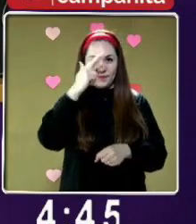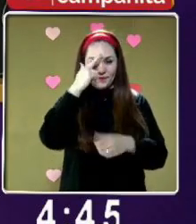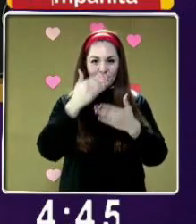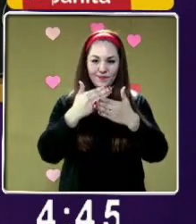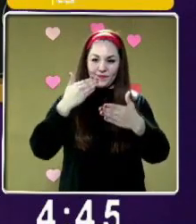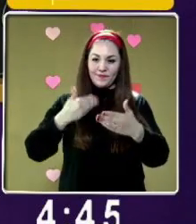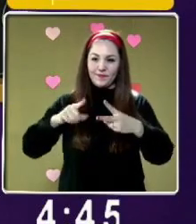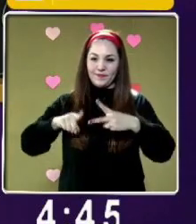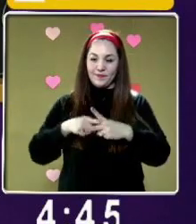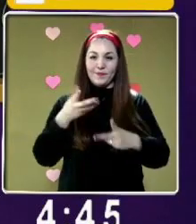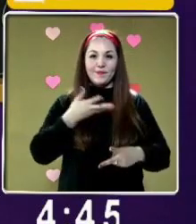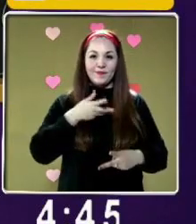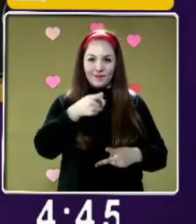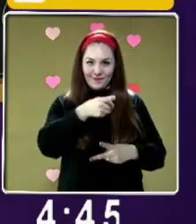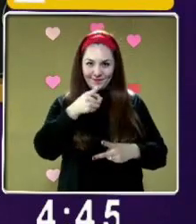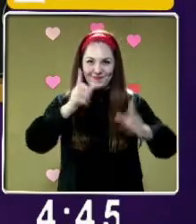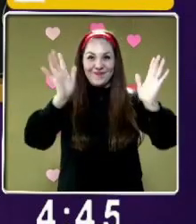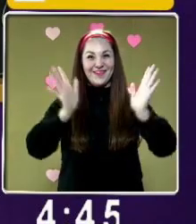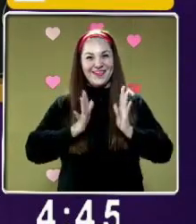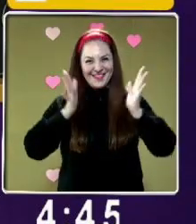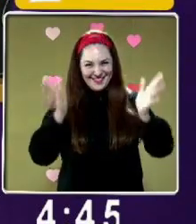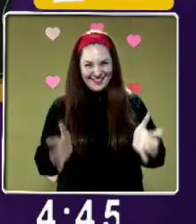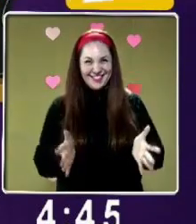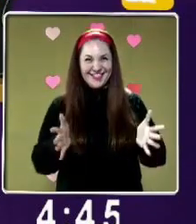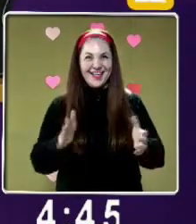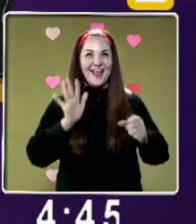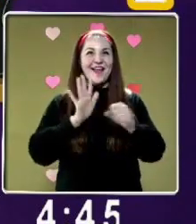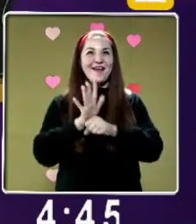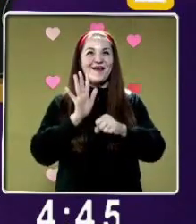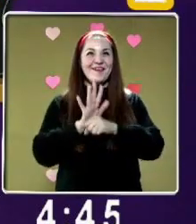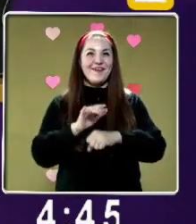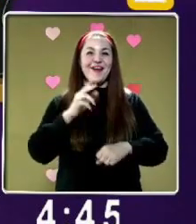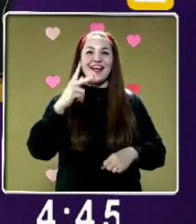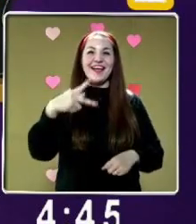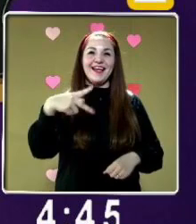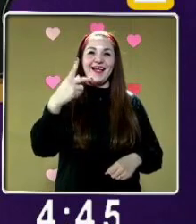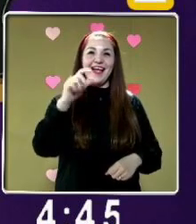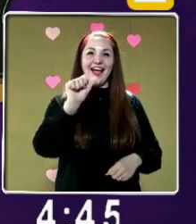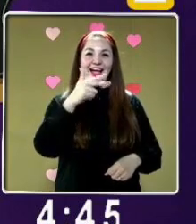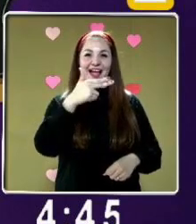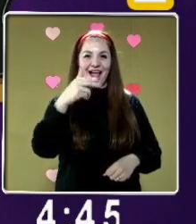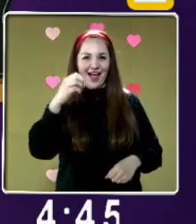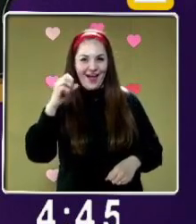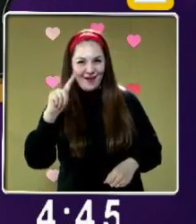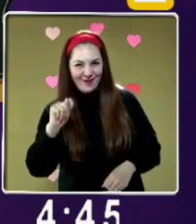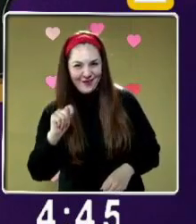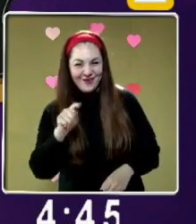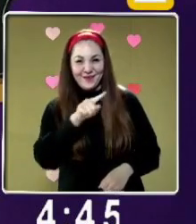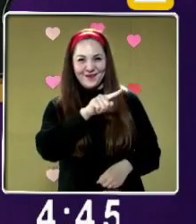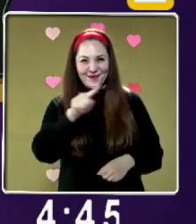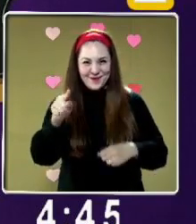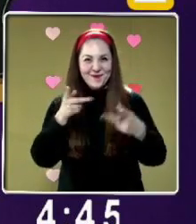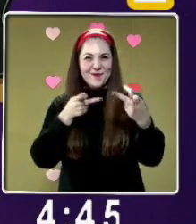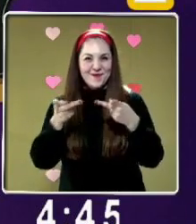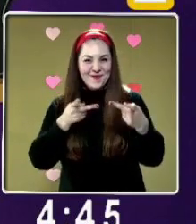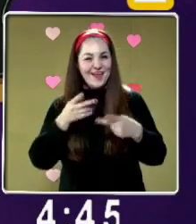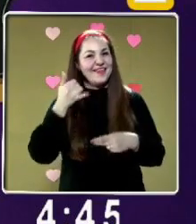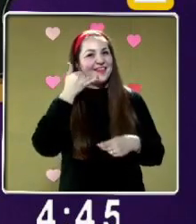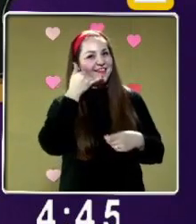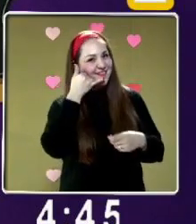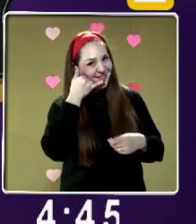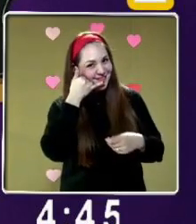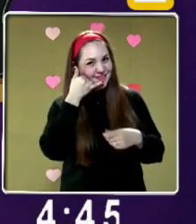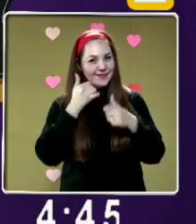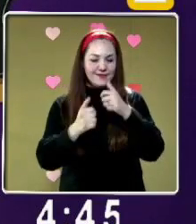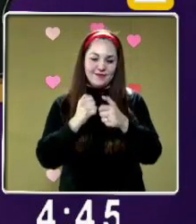dicho que tenemos una sorpresa? Bueno, pues la sorpresa es Kahoot. Entonces, pues si ya sabes, vete preparando con algún dispositivo electrónico